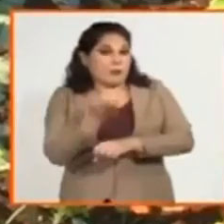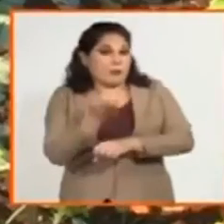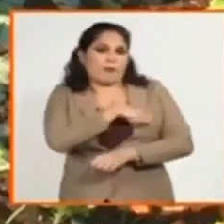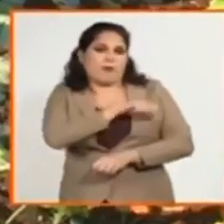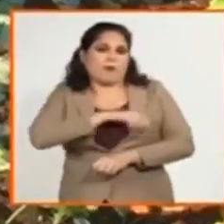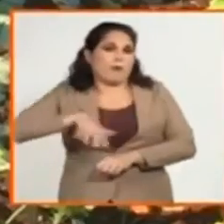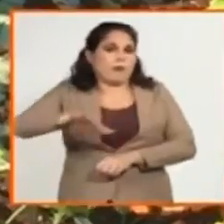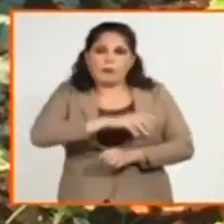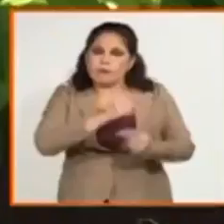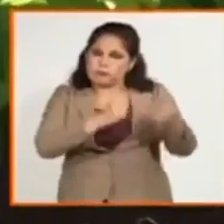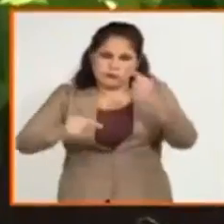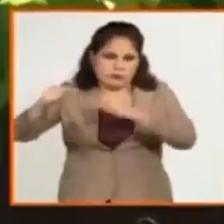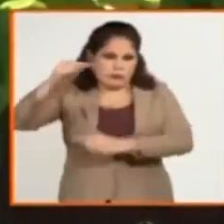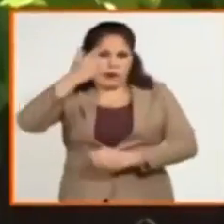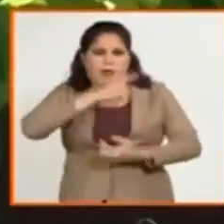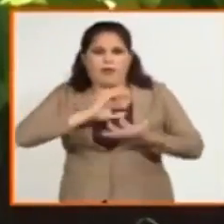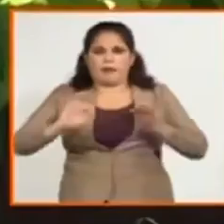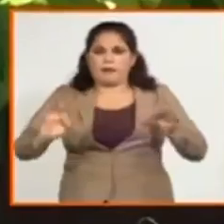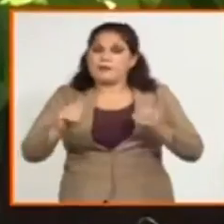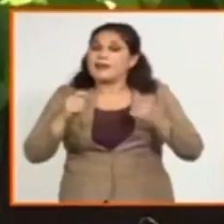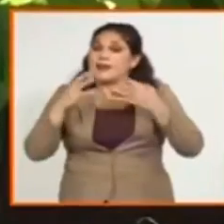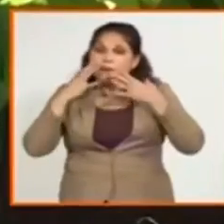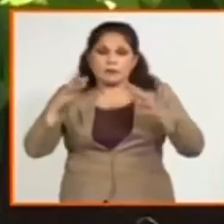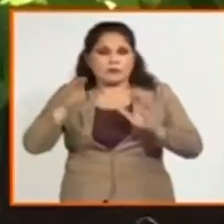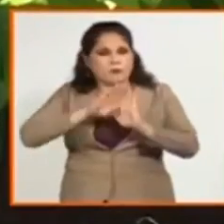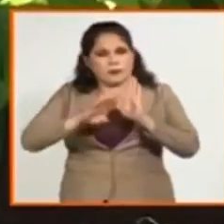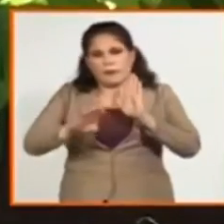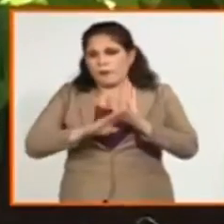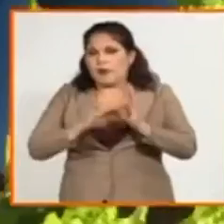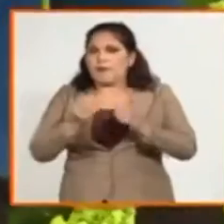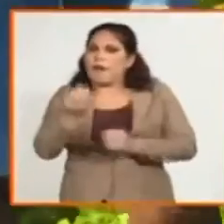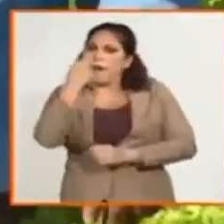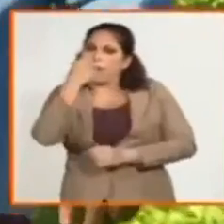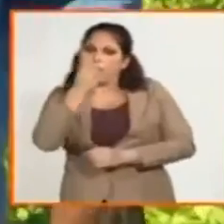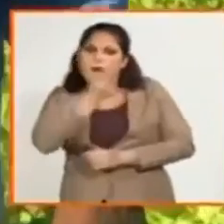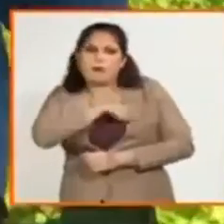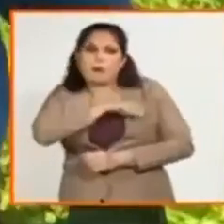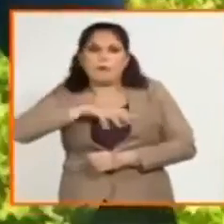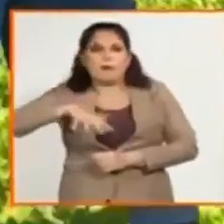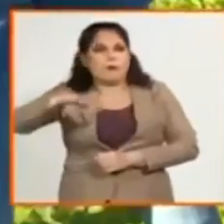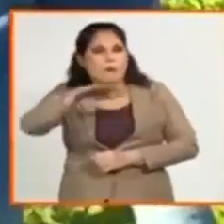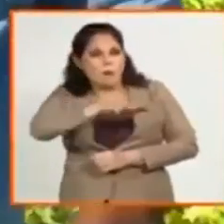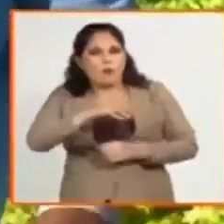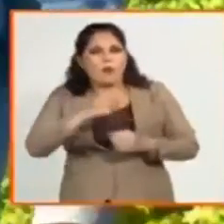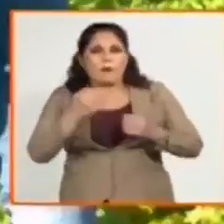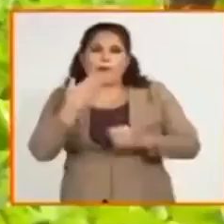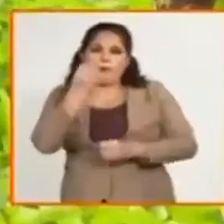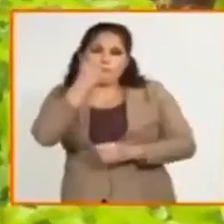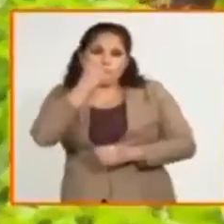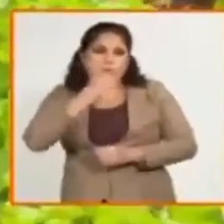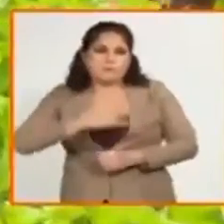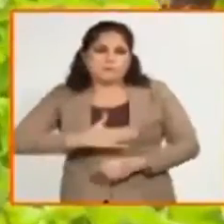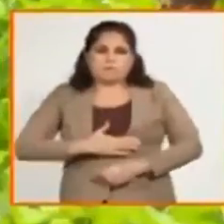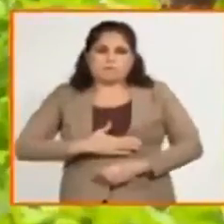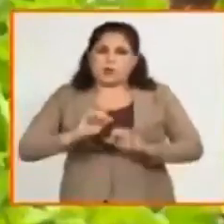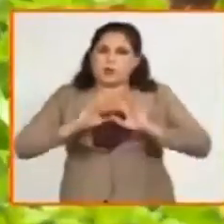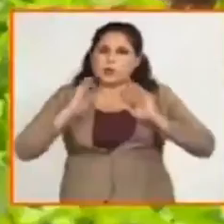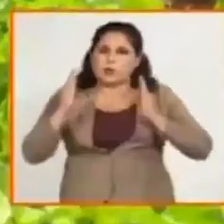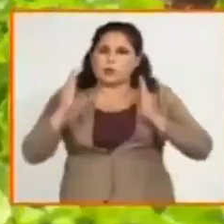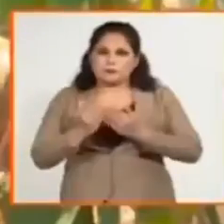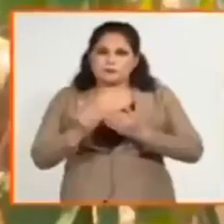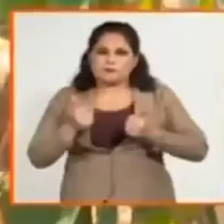tarea priorizada en Artemisa como parte del programa de soberanía alimentaria y educación nutricional. Desde